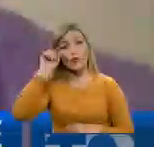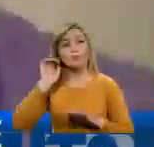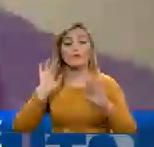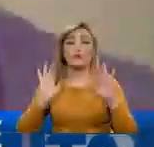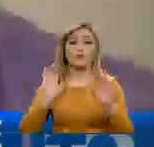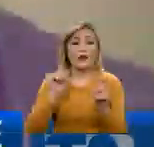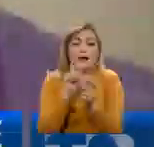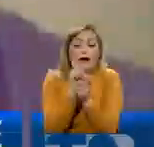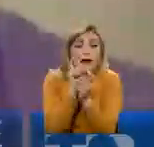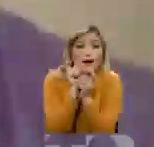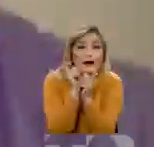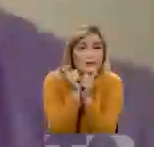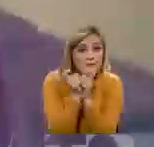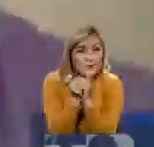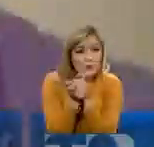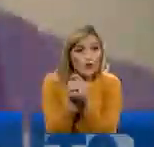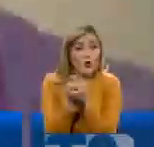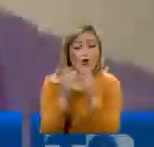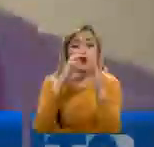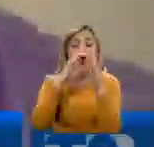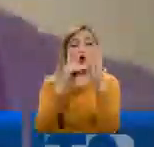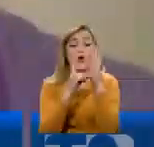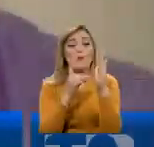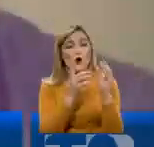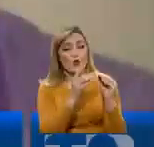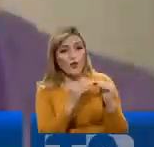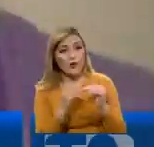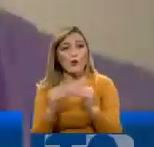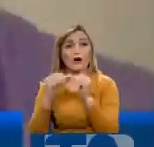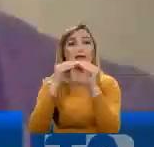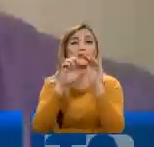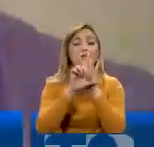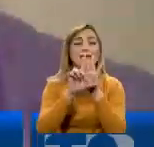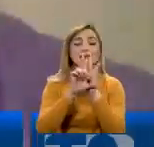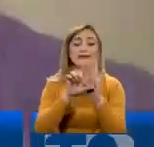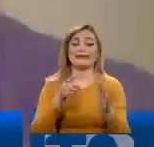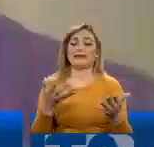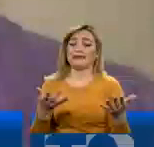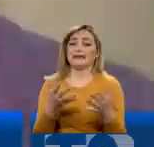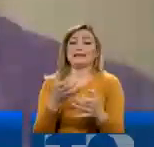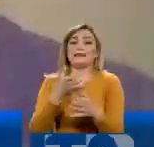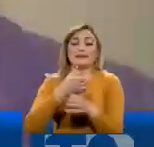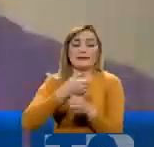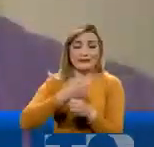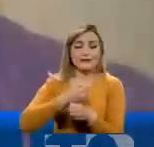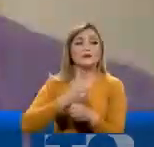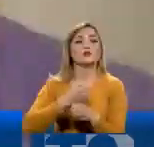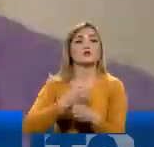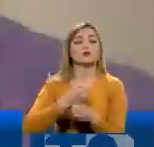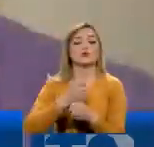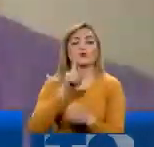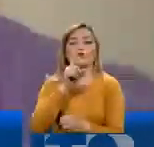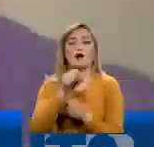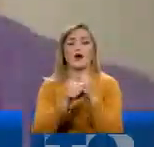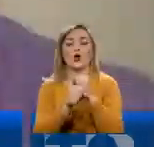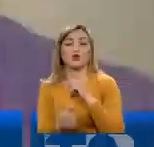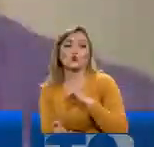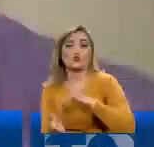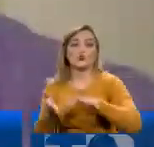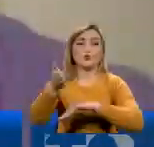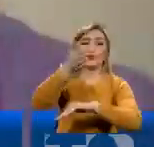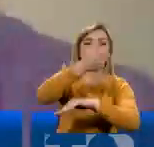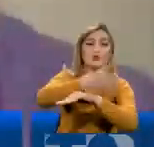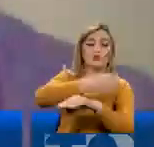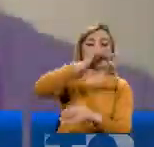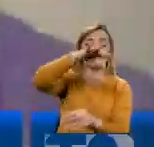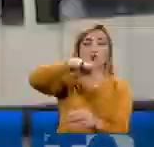Cualquier modificación al Código de la Democracia, de acuerdo a la ley, se debe realizar un año antes